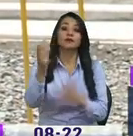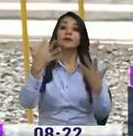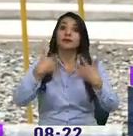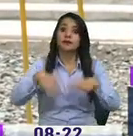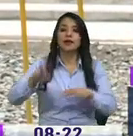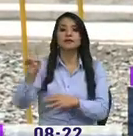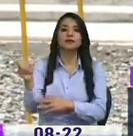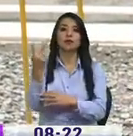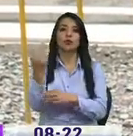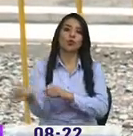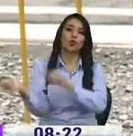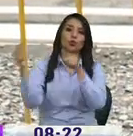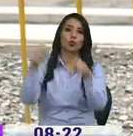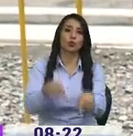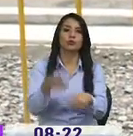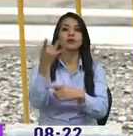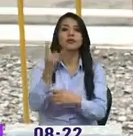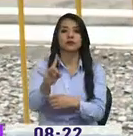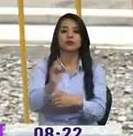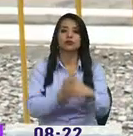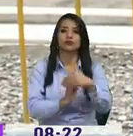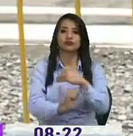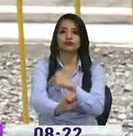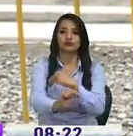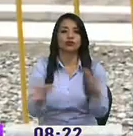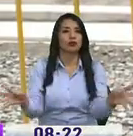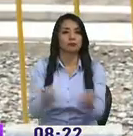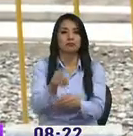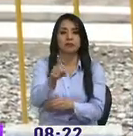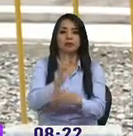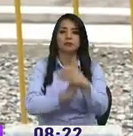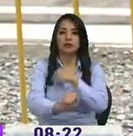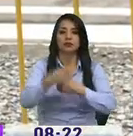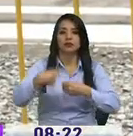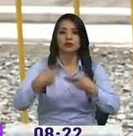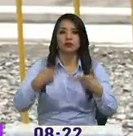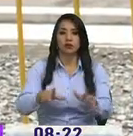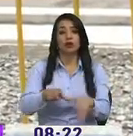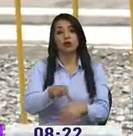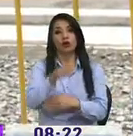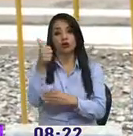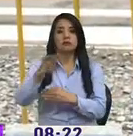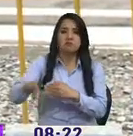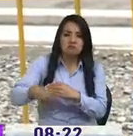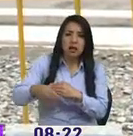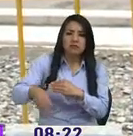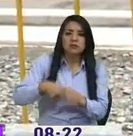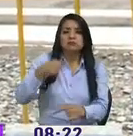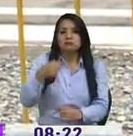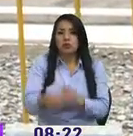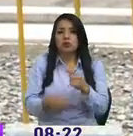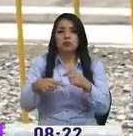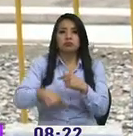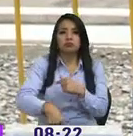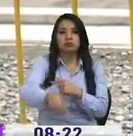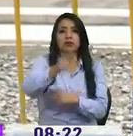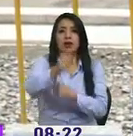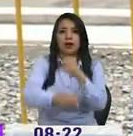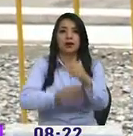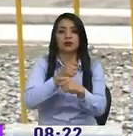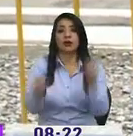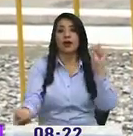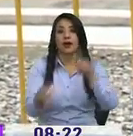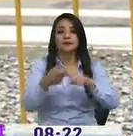segundo de los 18 trenes que comprenderán la flota del Metro de Quito. El resto irá llegando paulatinamente en el transcurso del año hasta